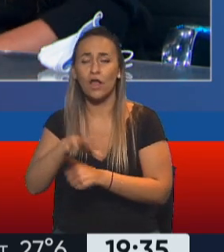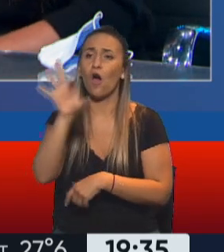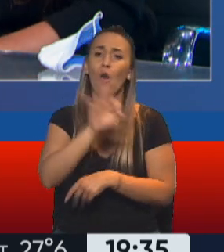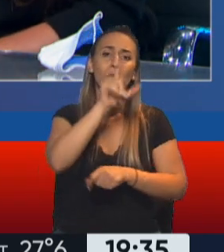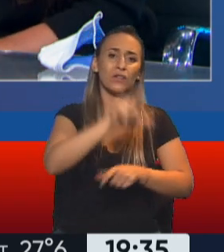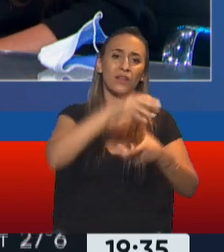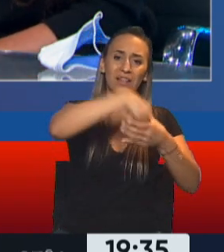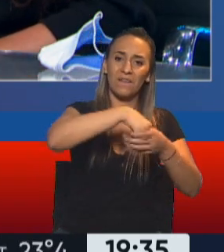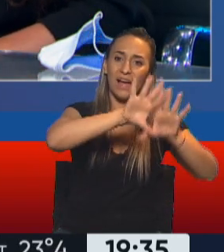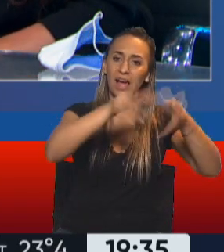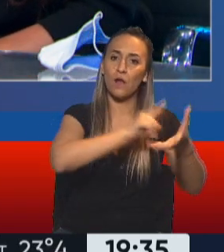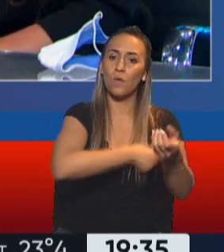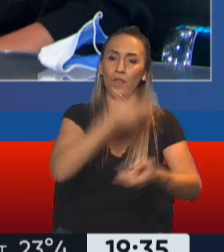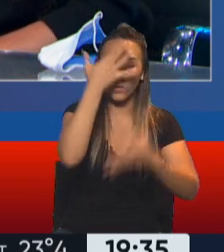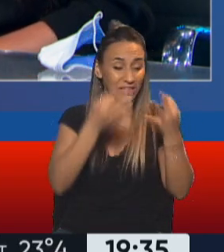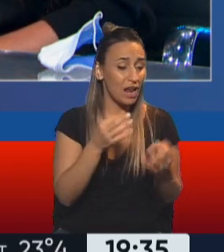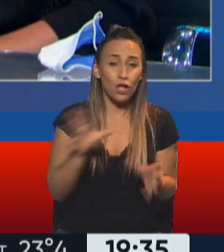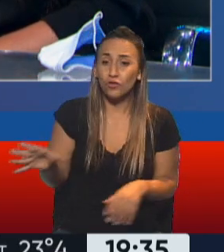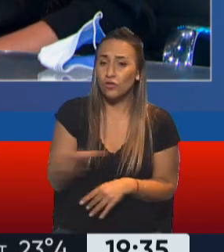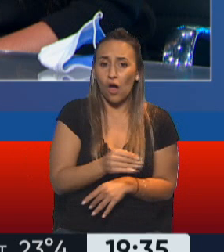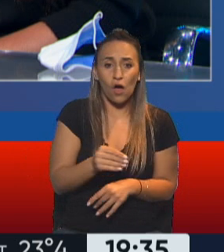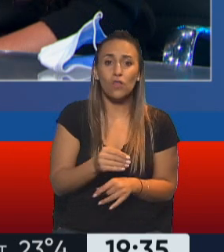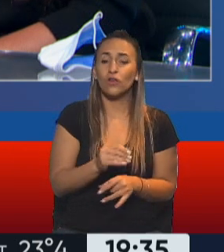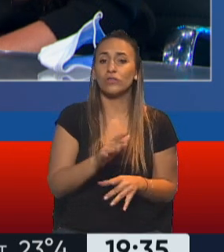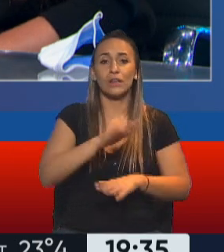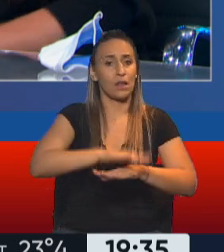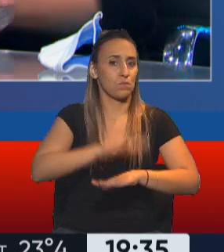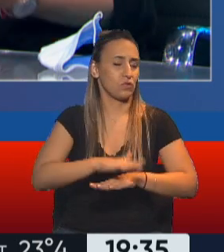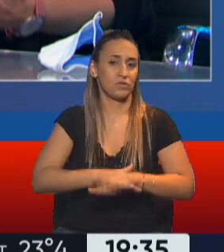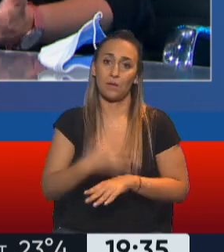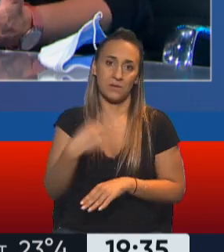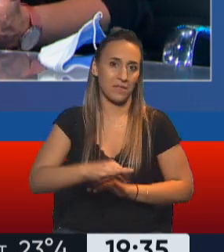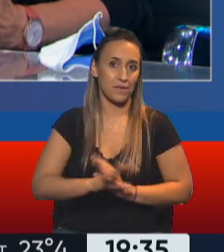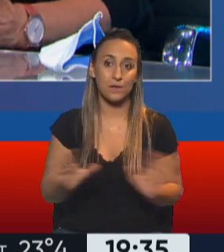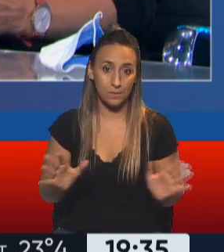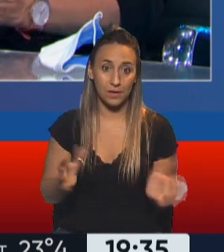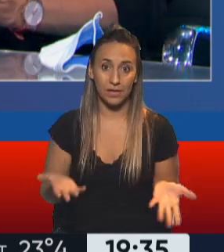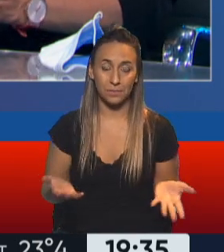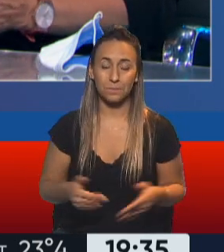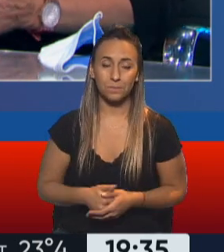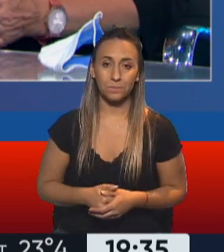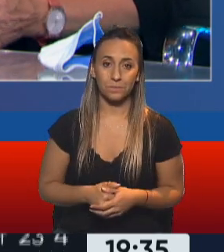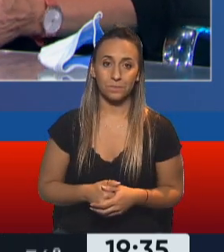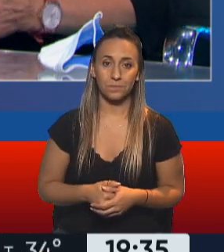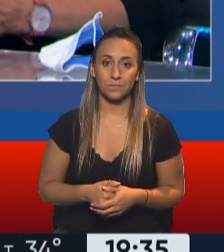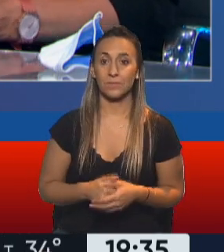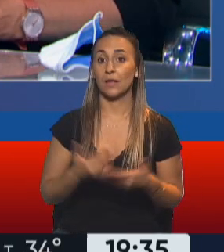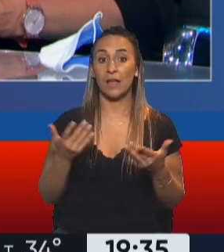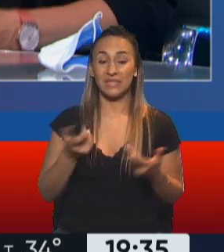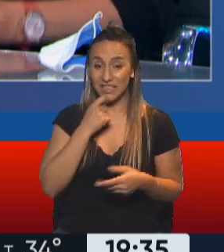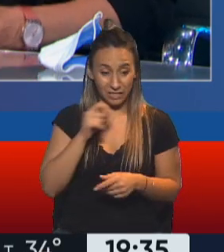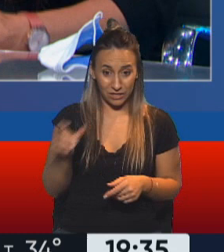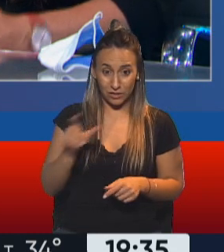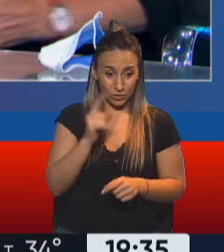Judicial, todos tenemos que dar ese salto y generar ese nivel de responsabilidad en nuestras intervenciones, que es lo que va a hacer que no tengamos